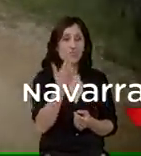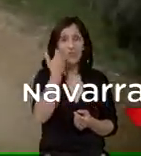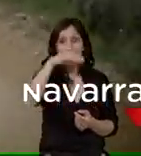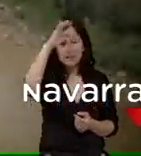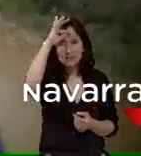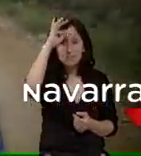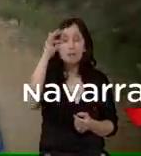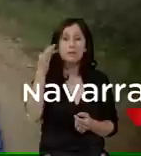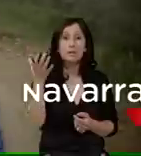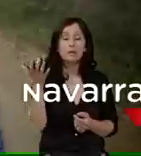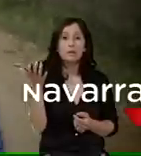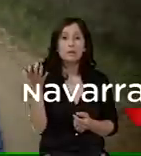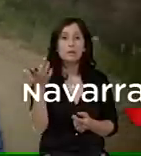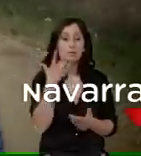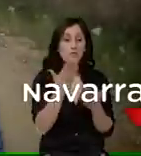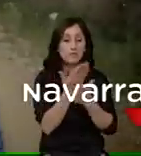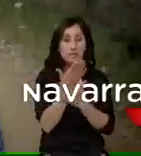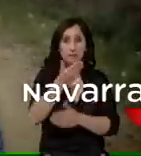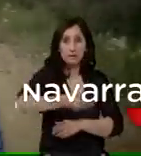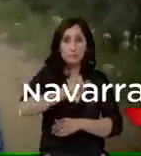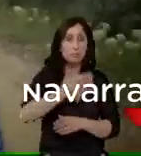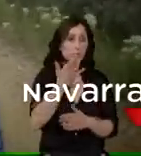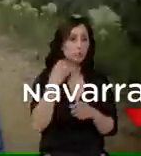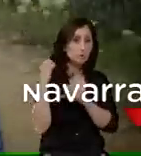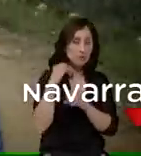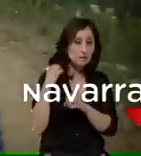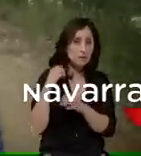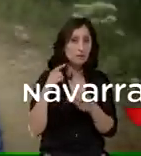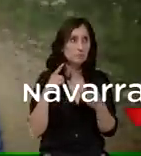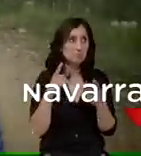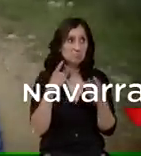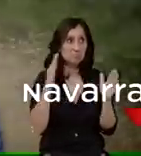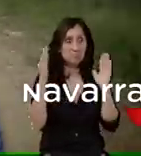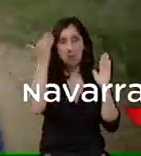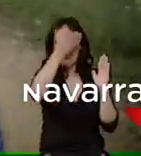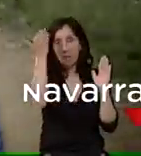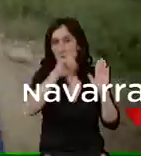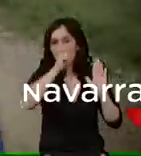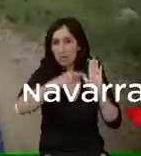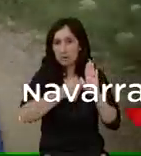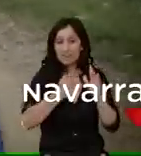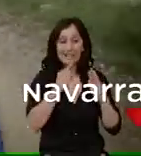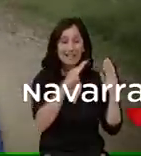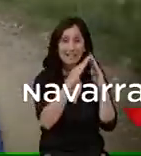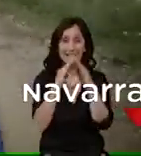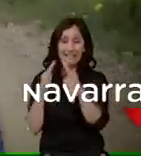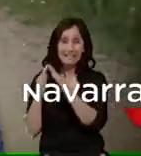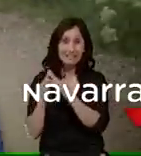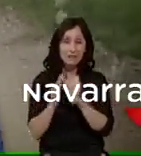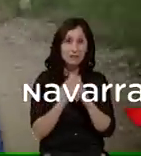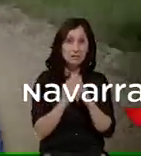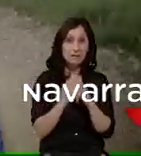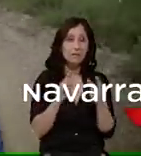semana y en las fechas importantes, Semana Santa, prácticamente todo el verano, las siete casas de Cabanillas,